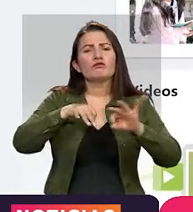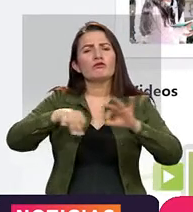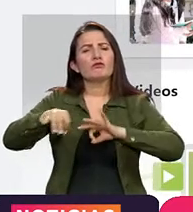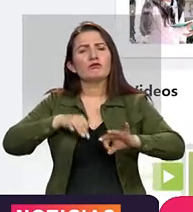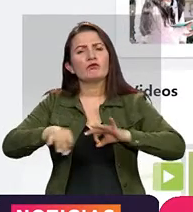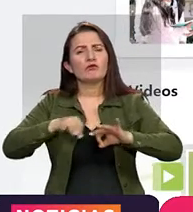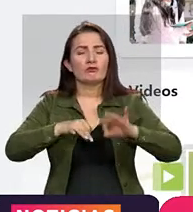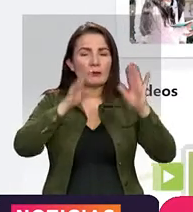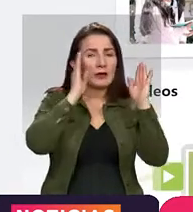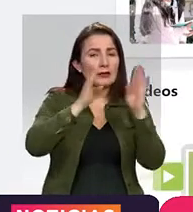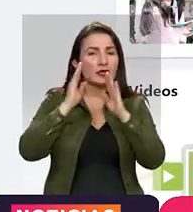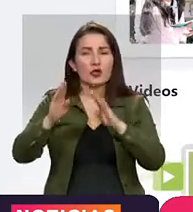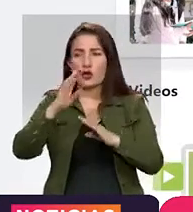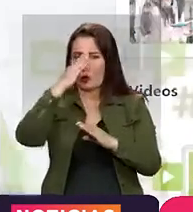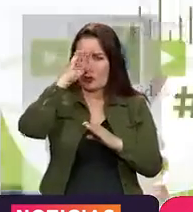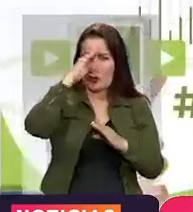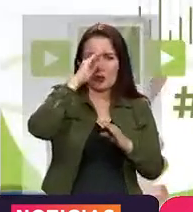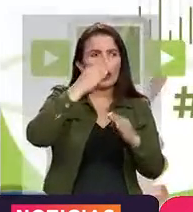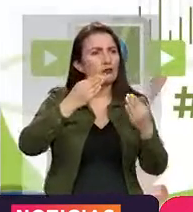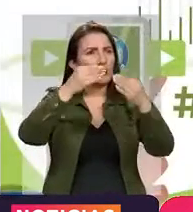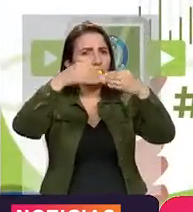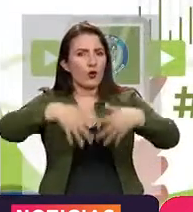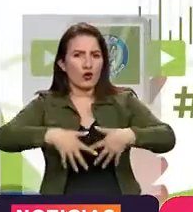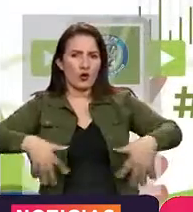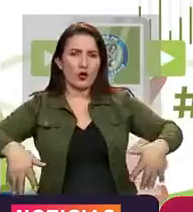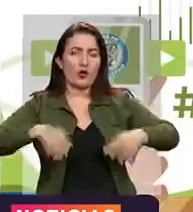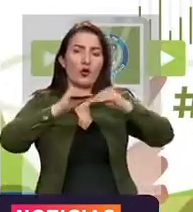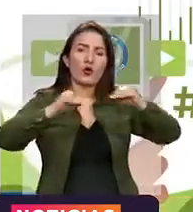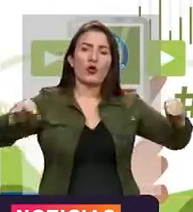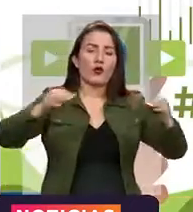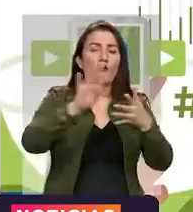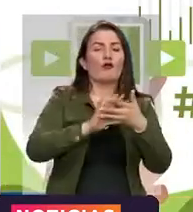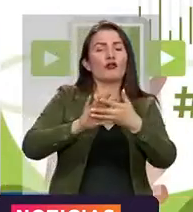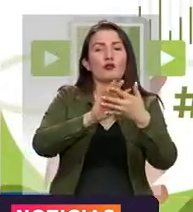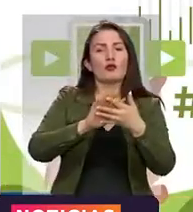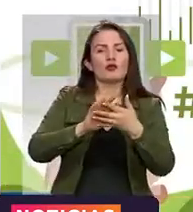el fin de atender dudas sobre el cronograma de convocatoria, entrega de formularios y requisitos.